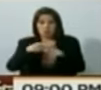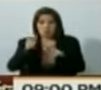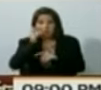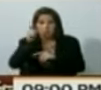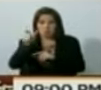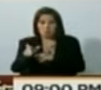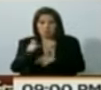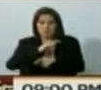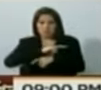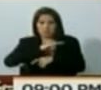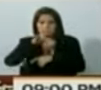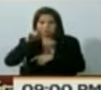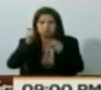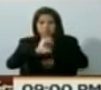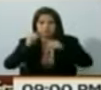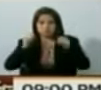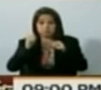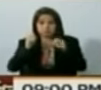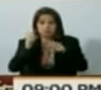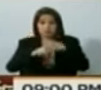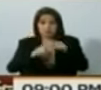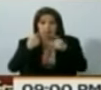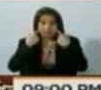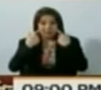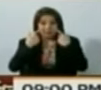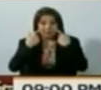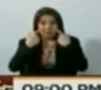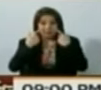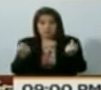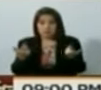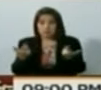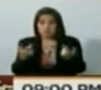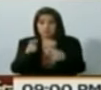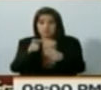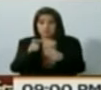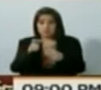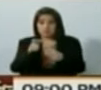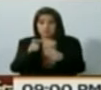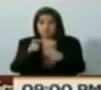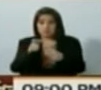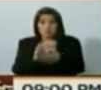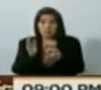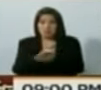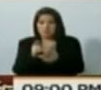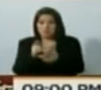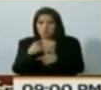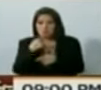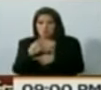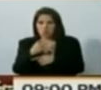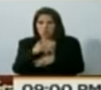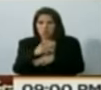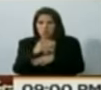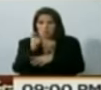Aviación con personas inocentes. Alerta, compatriotas, los compañeros de allá de Guarenas, a quien ustedes vean por